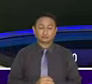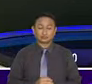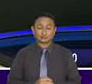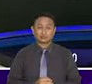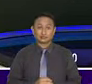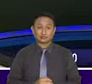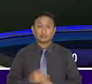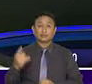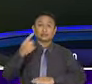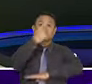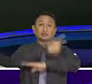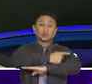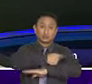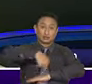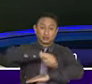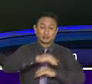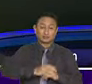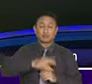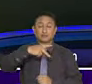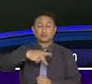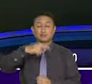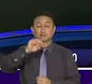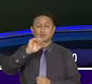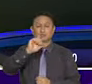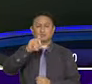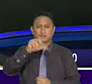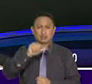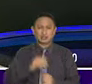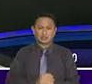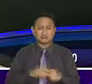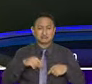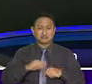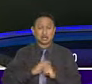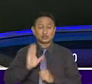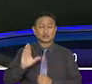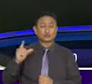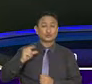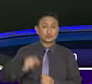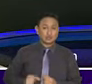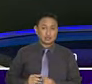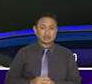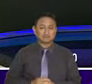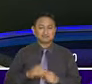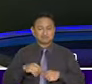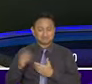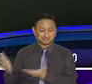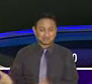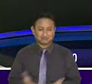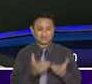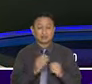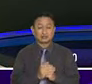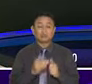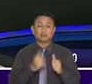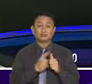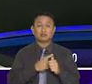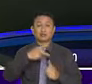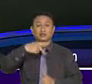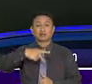de Santo Domingo está Priscila que nos van a contar detalles de lo que se tiene ahí están vamos a dar paso